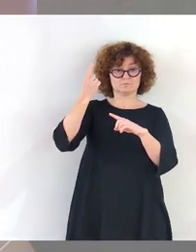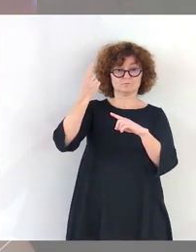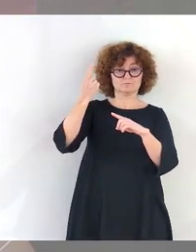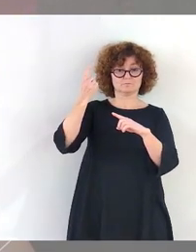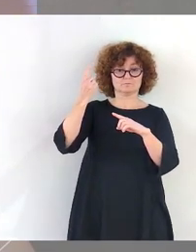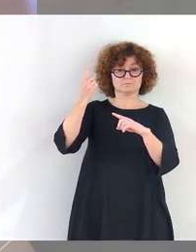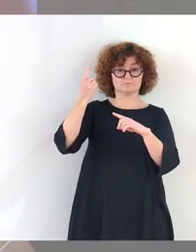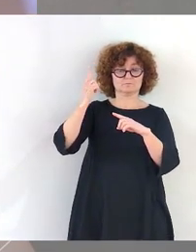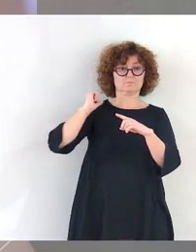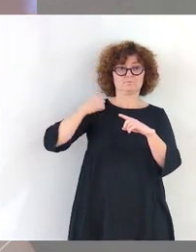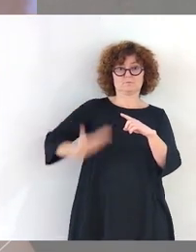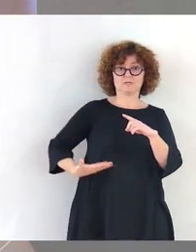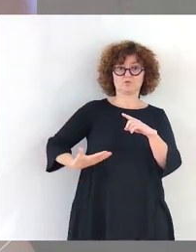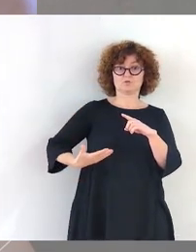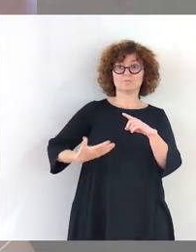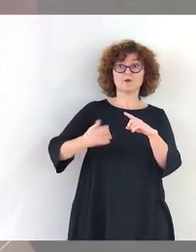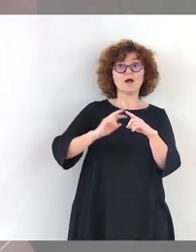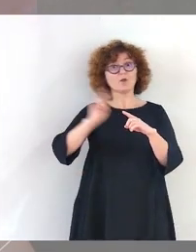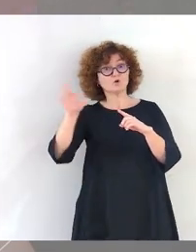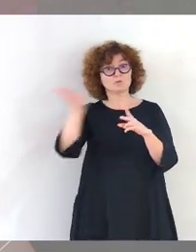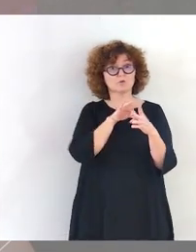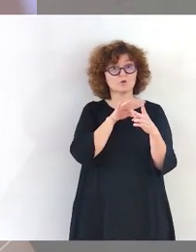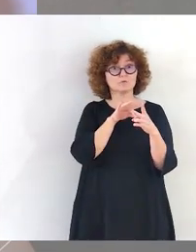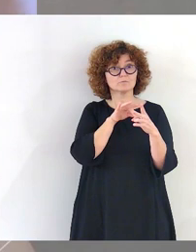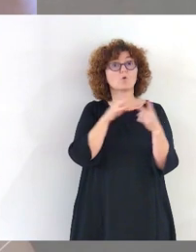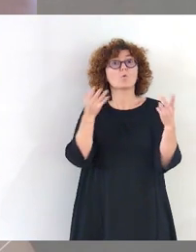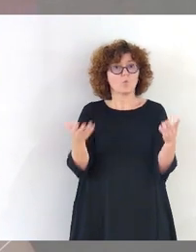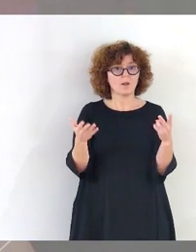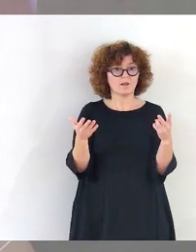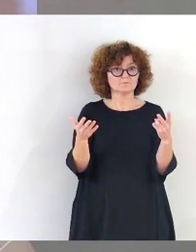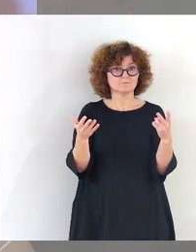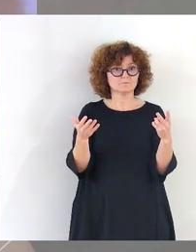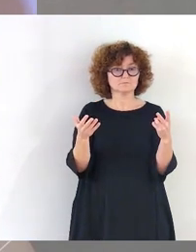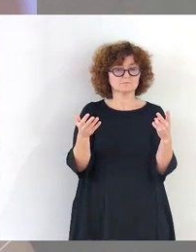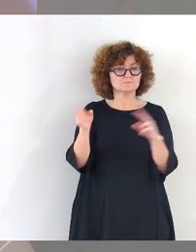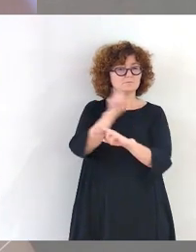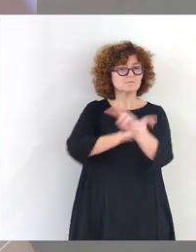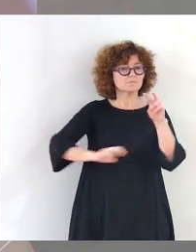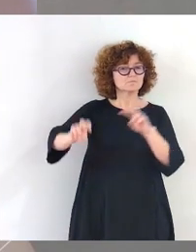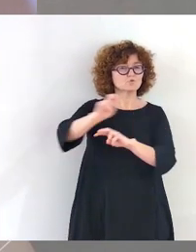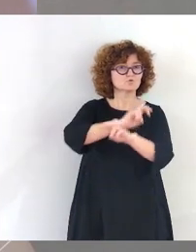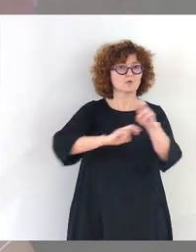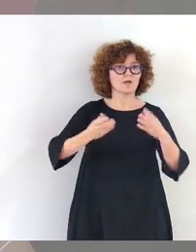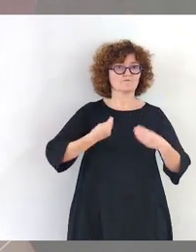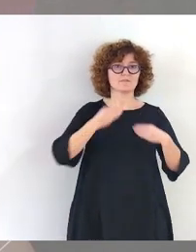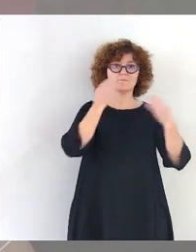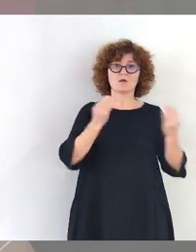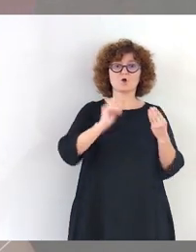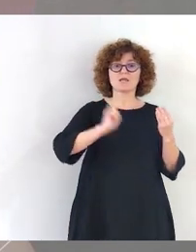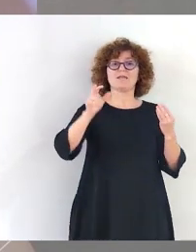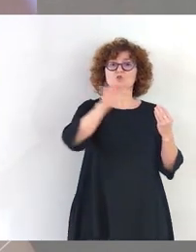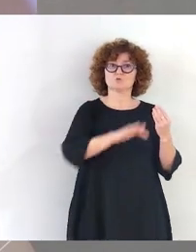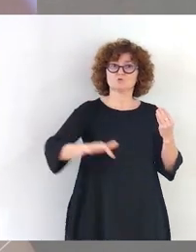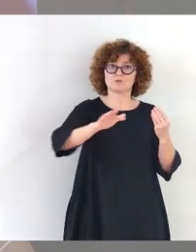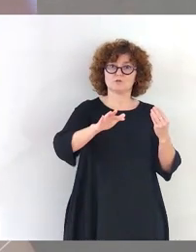que hay otra opción y esa opción es caminar Buscar una vida mejor en otra parte y crear los modos y las